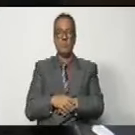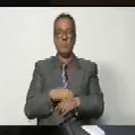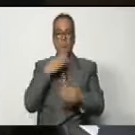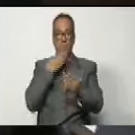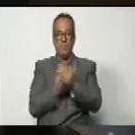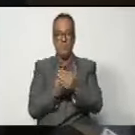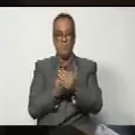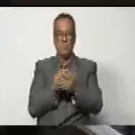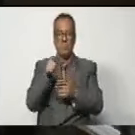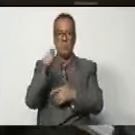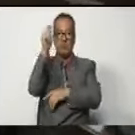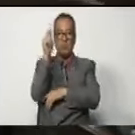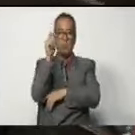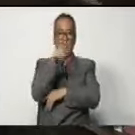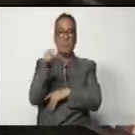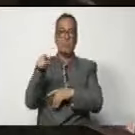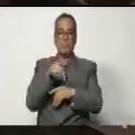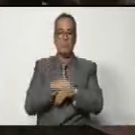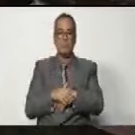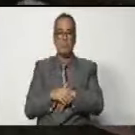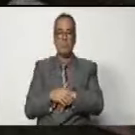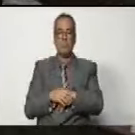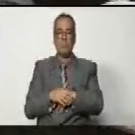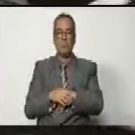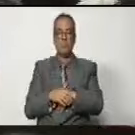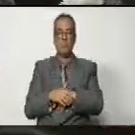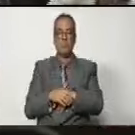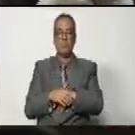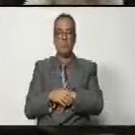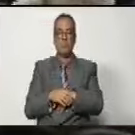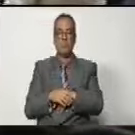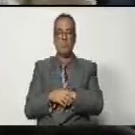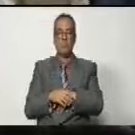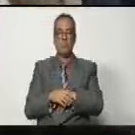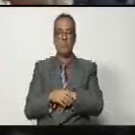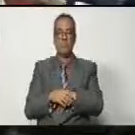Muchas gracias, diputado Correa.